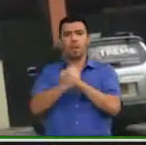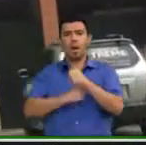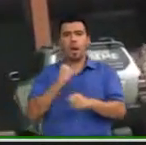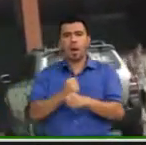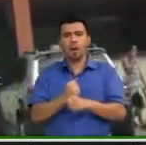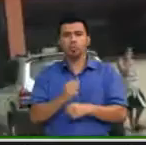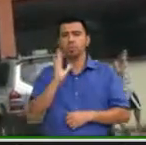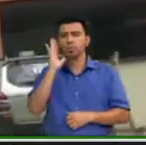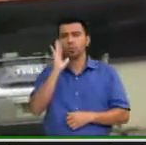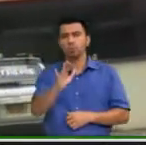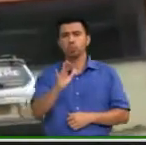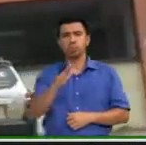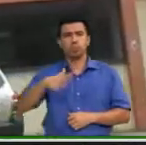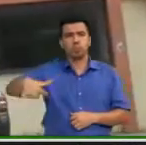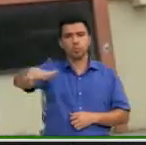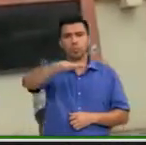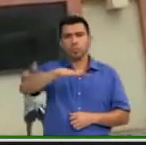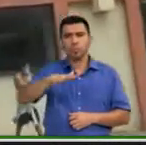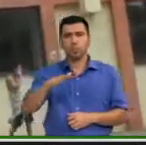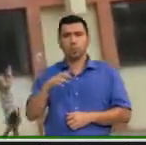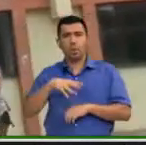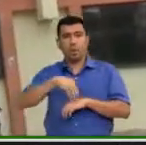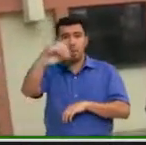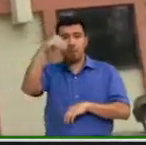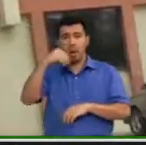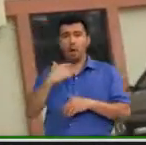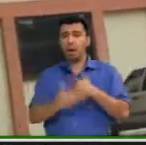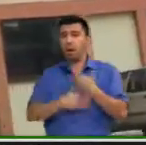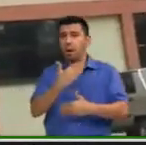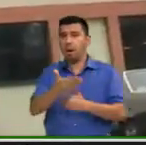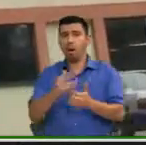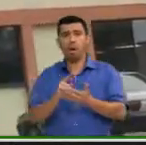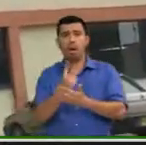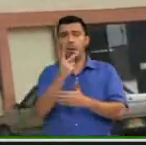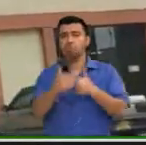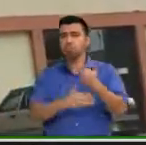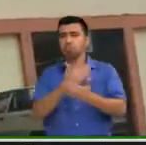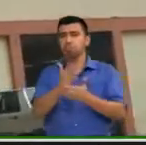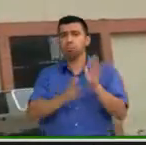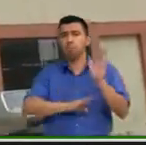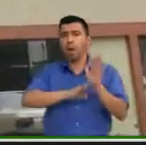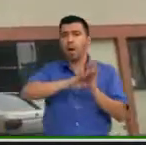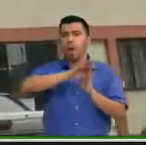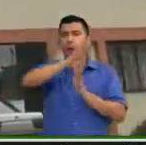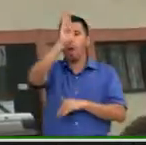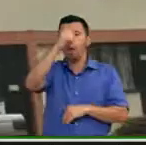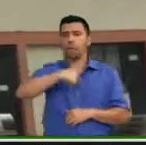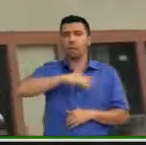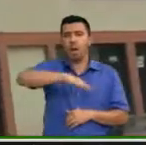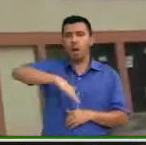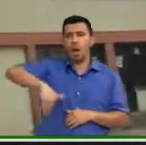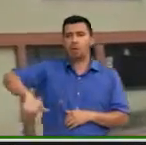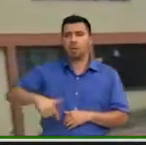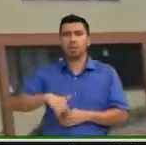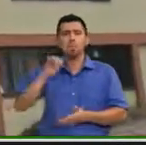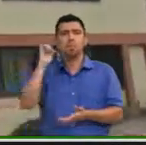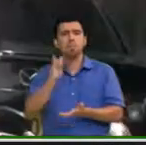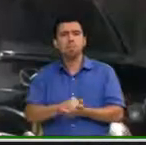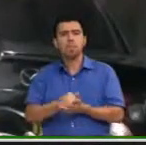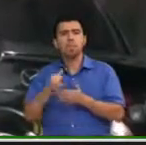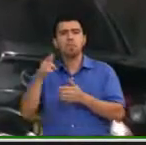según los estudiantes no ha evolucionado en nada se continúa trabajando con los mismos equipos y la misma tecnología